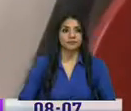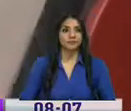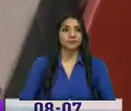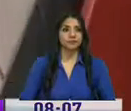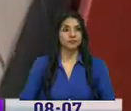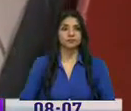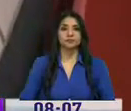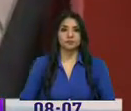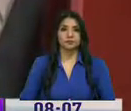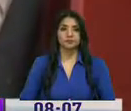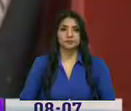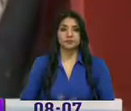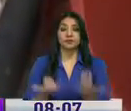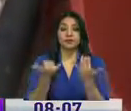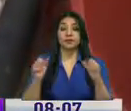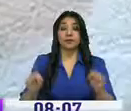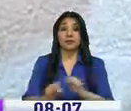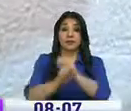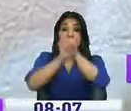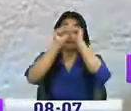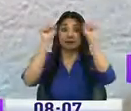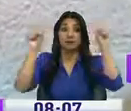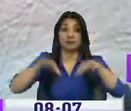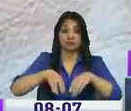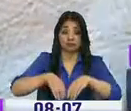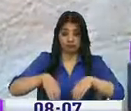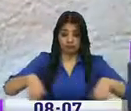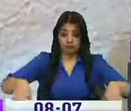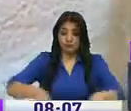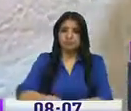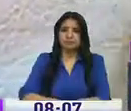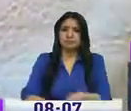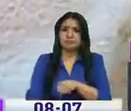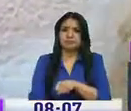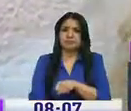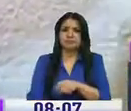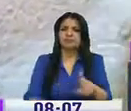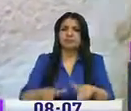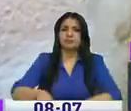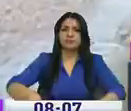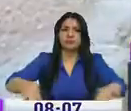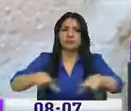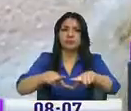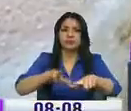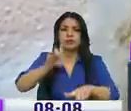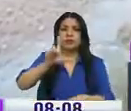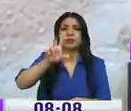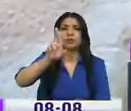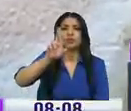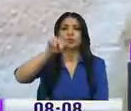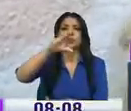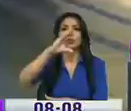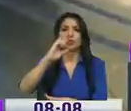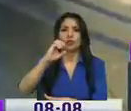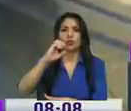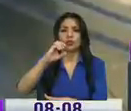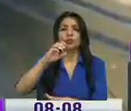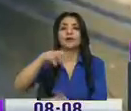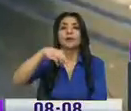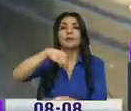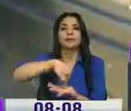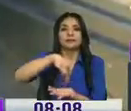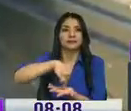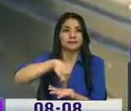en horas de la madrugada se registró la ruptura de una tubería ubicada en el sector del urko quebrada el conejo en machachi